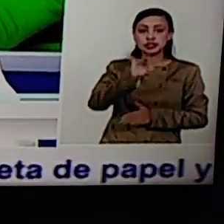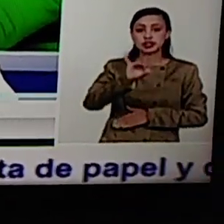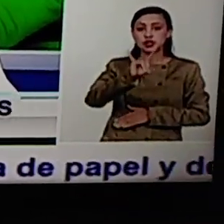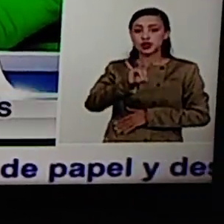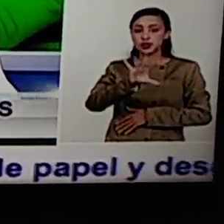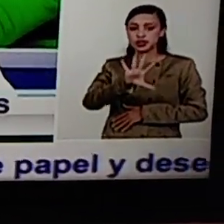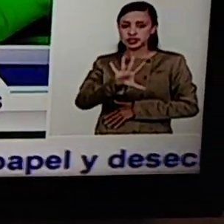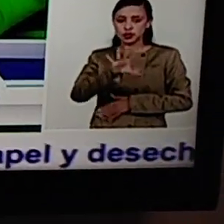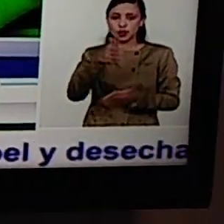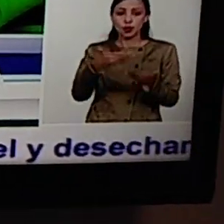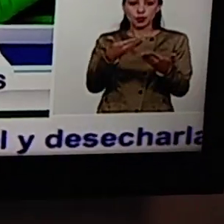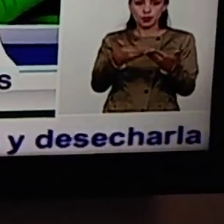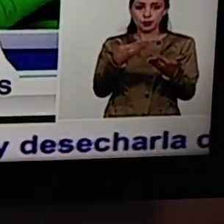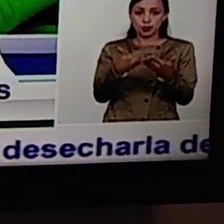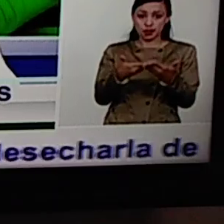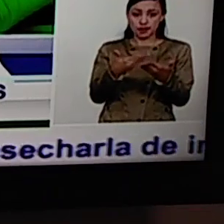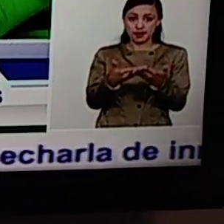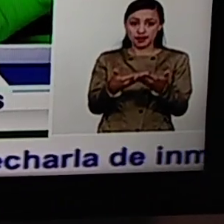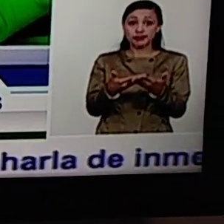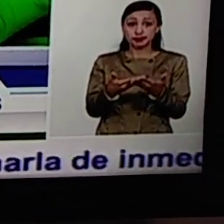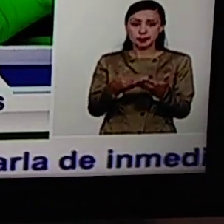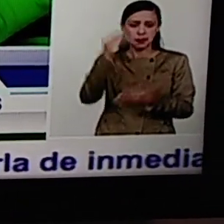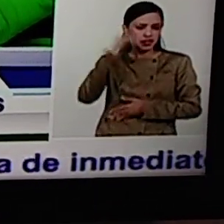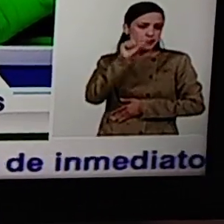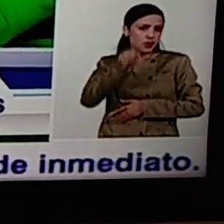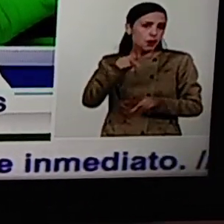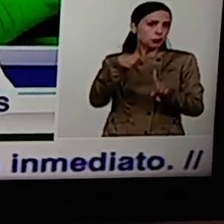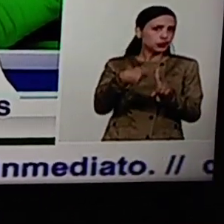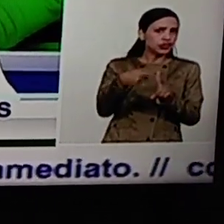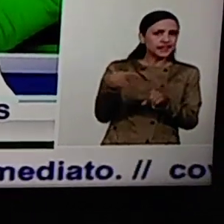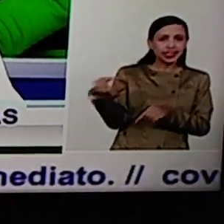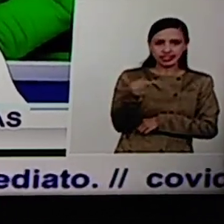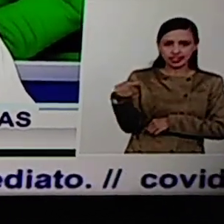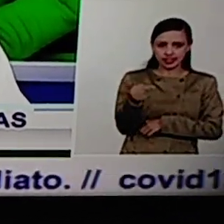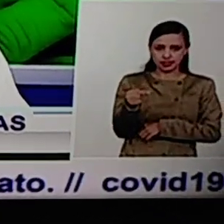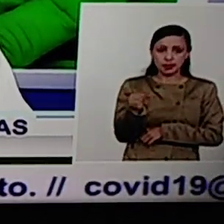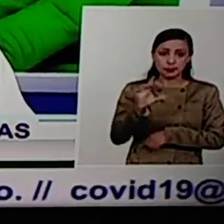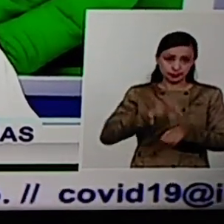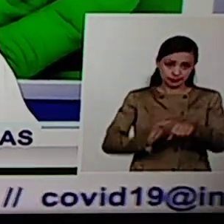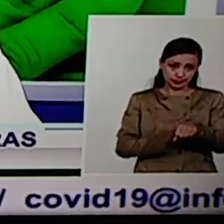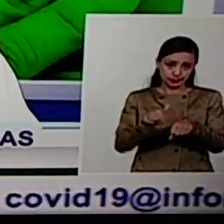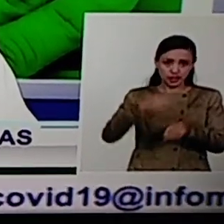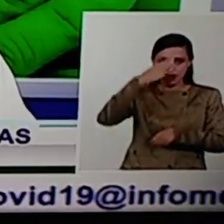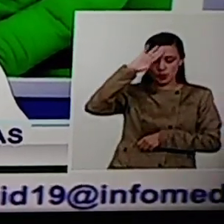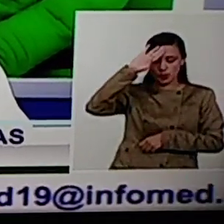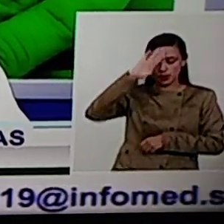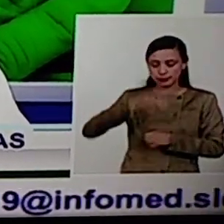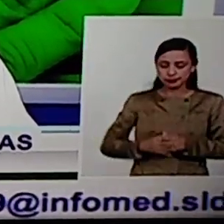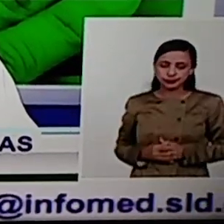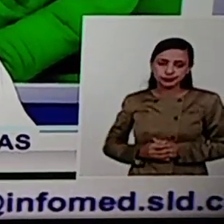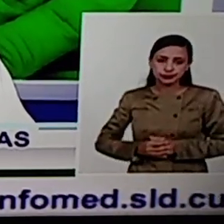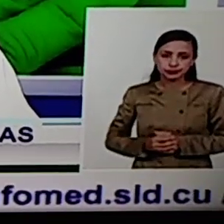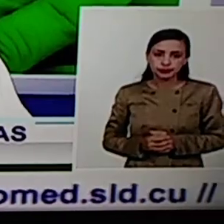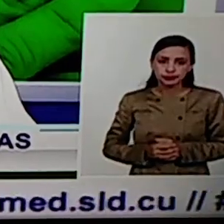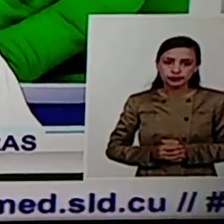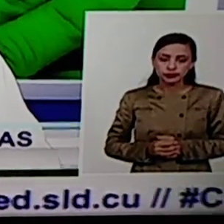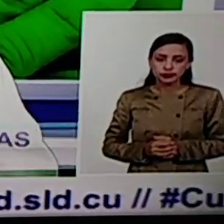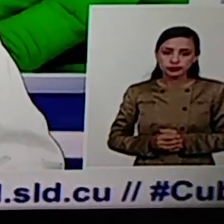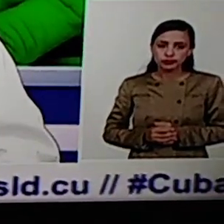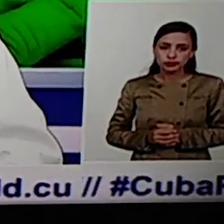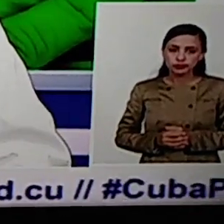22.795 muestras para el diagnóstico de la enfermedad en Cuba y se